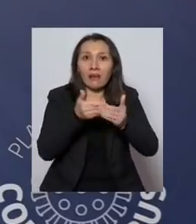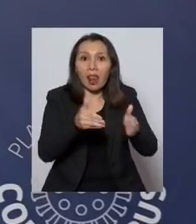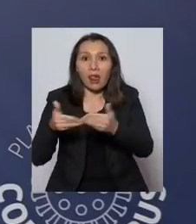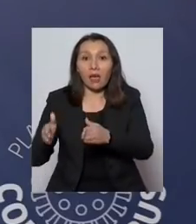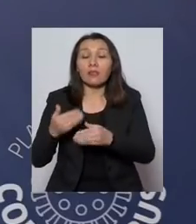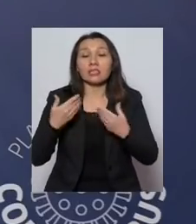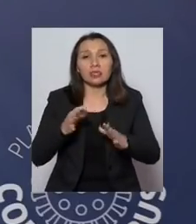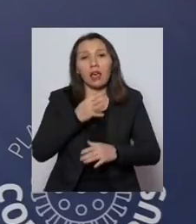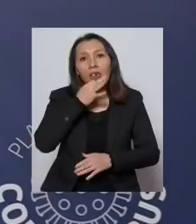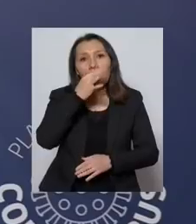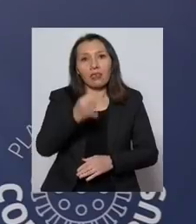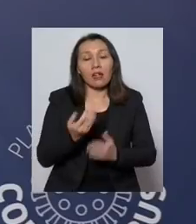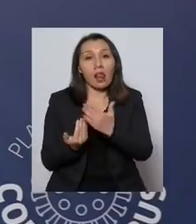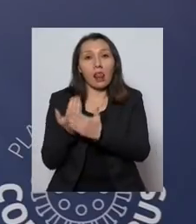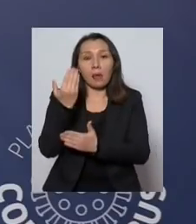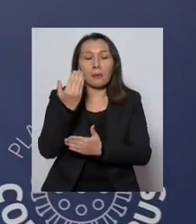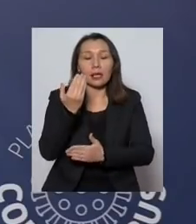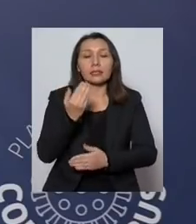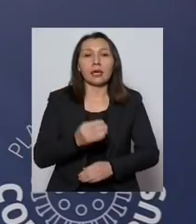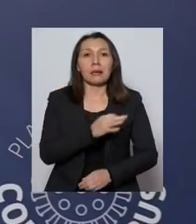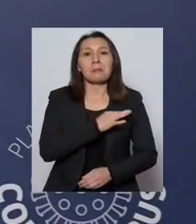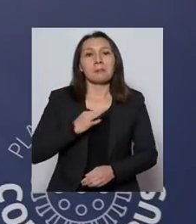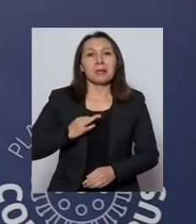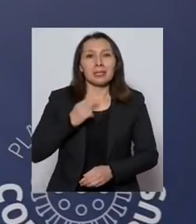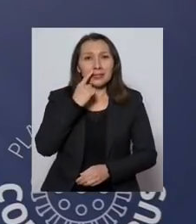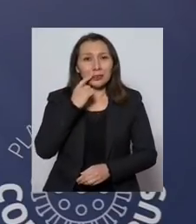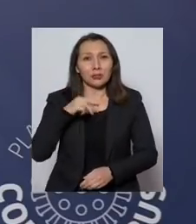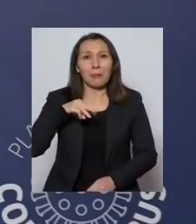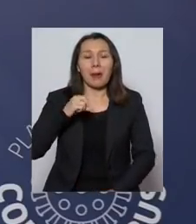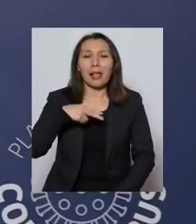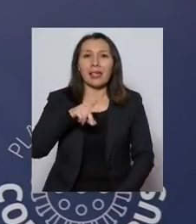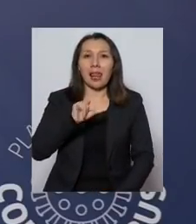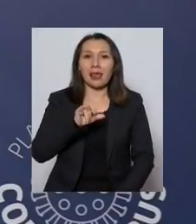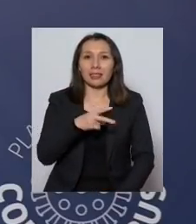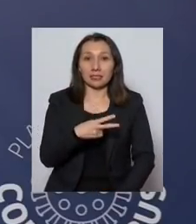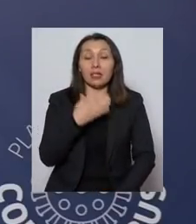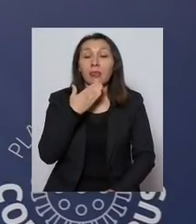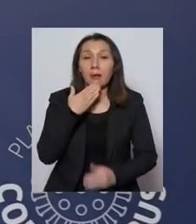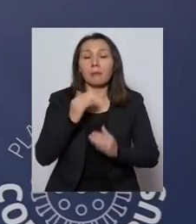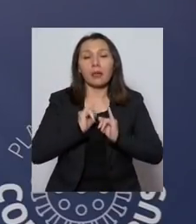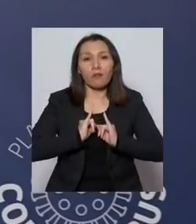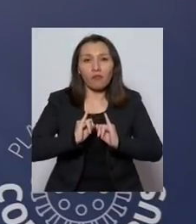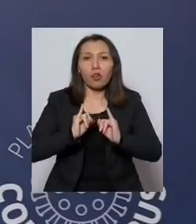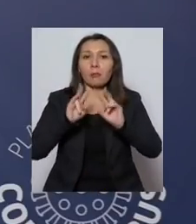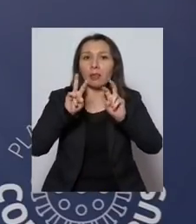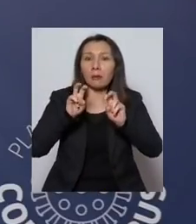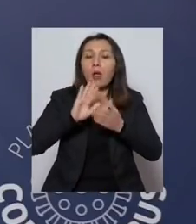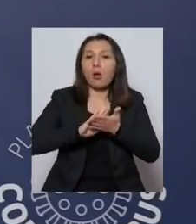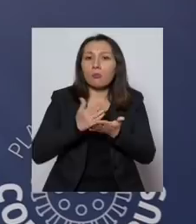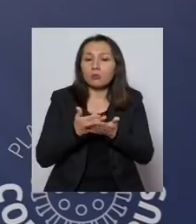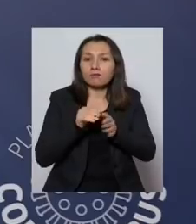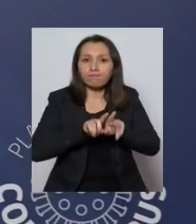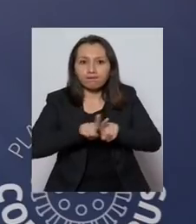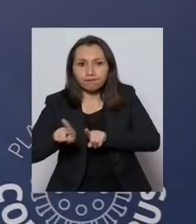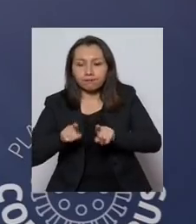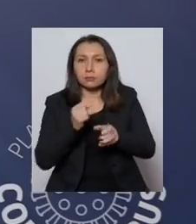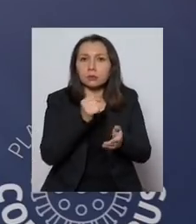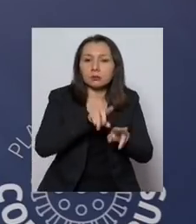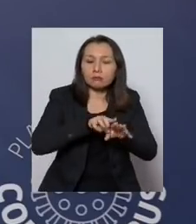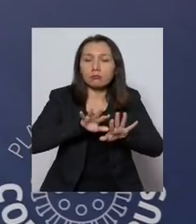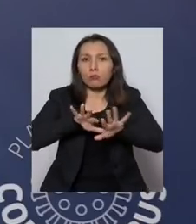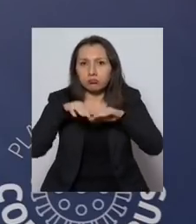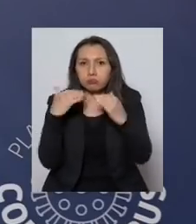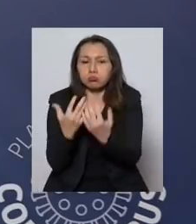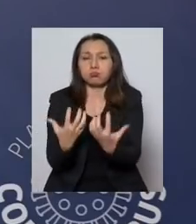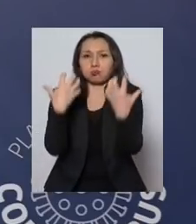Ya lo mencionó en la mañana el ministro Mañalich, y también dar cuenta de los operativos que se han realizado por